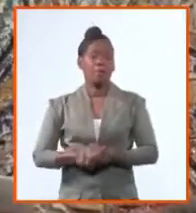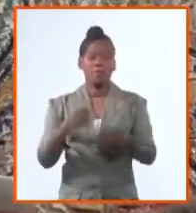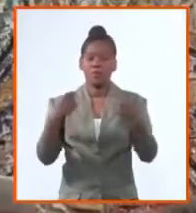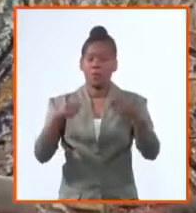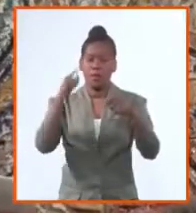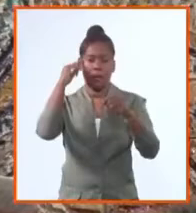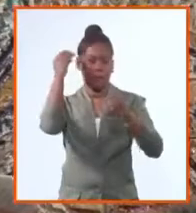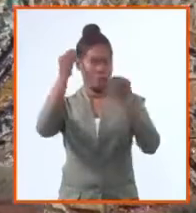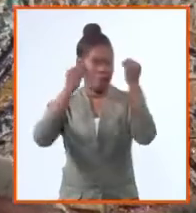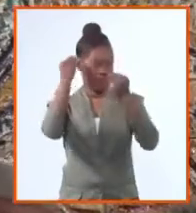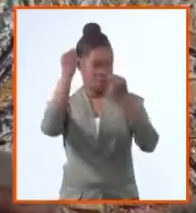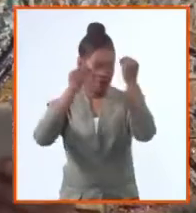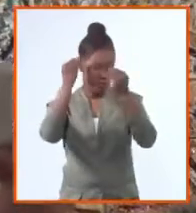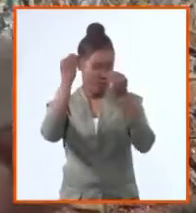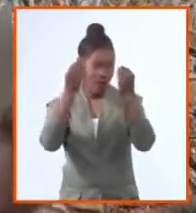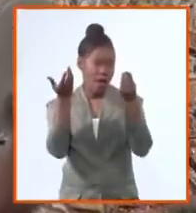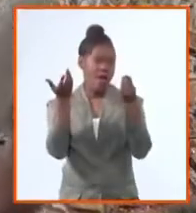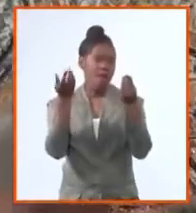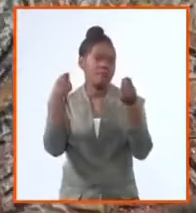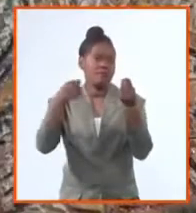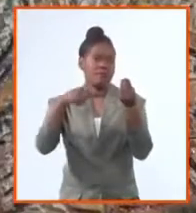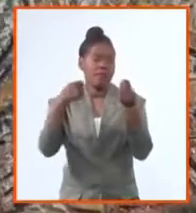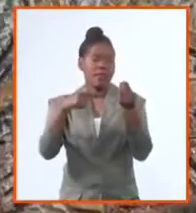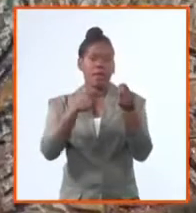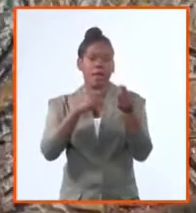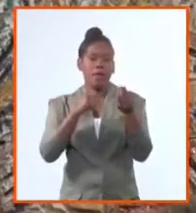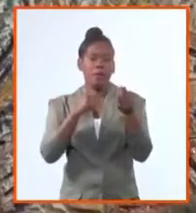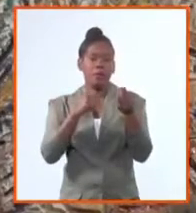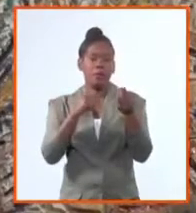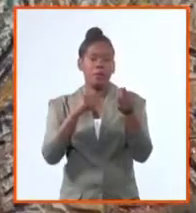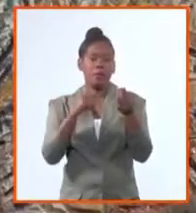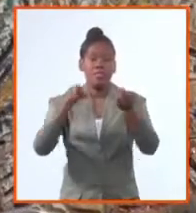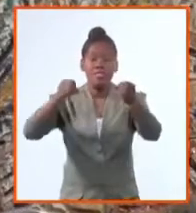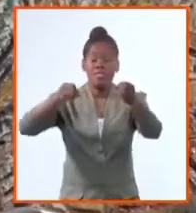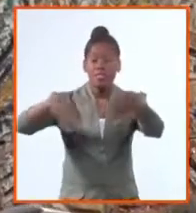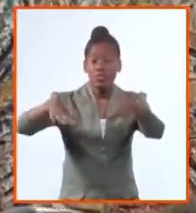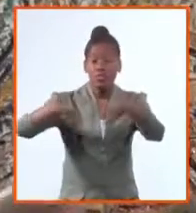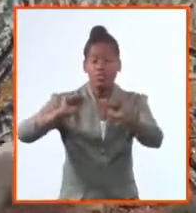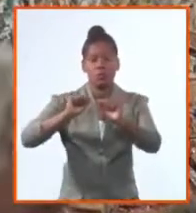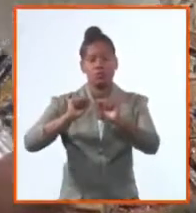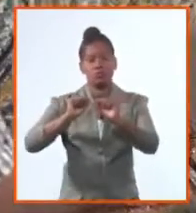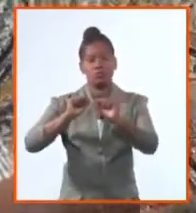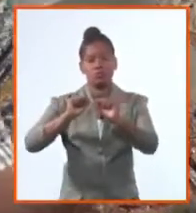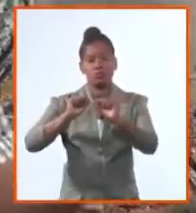de pensamiento, de que todo lo que vayamos a enfrentar,